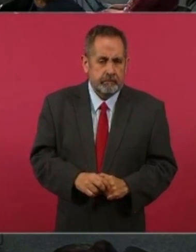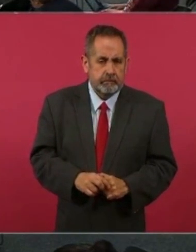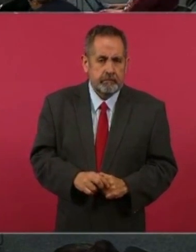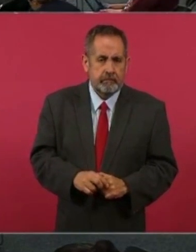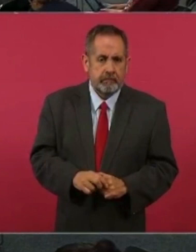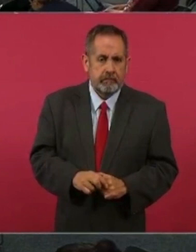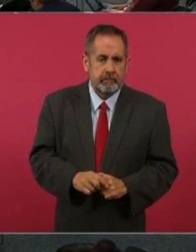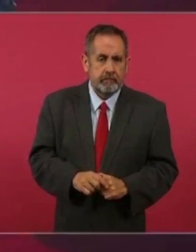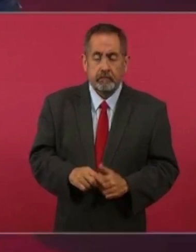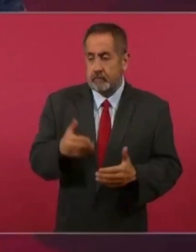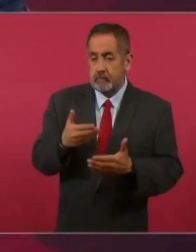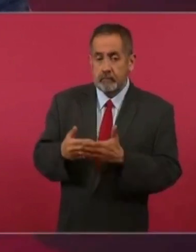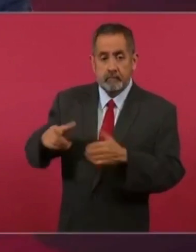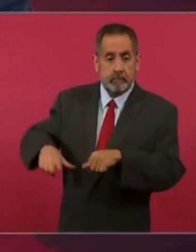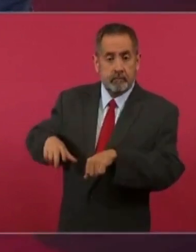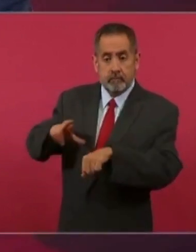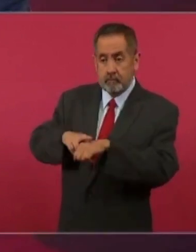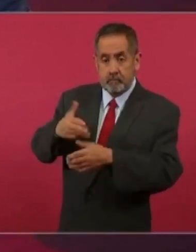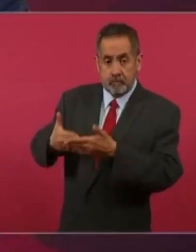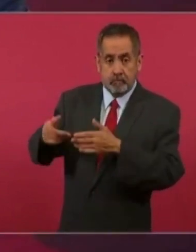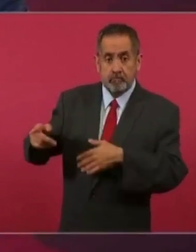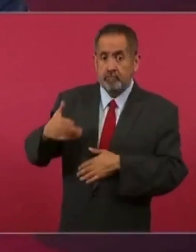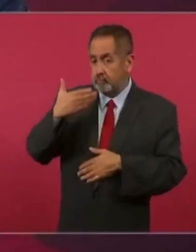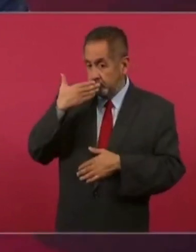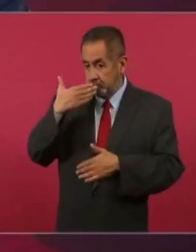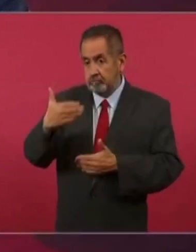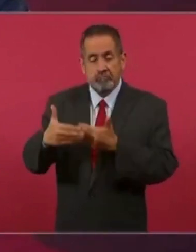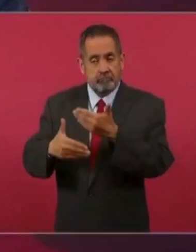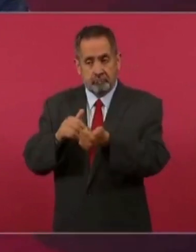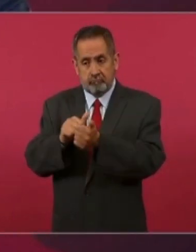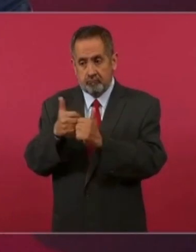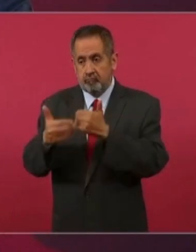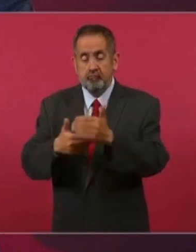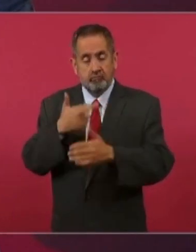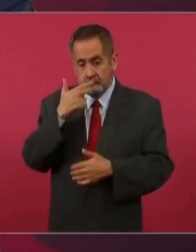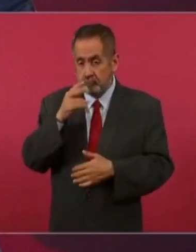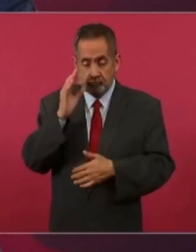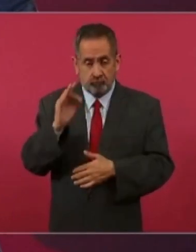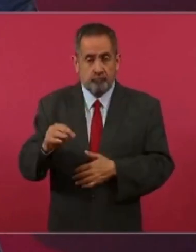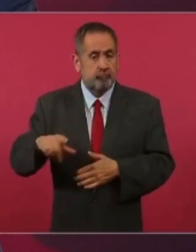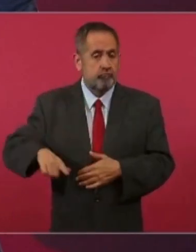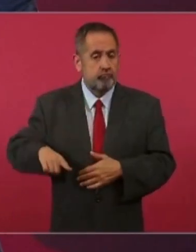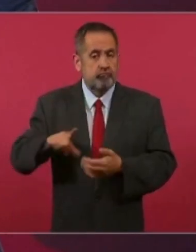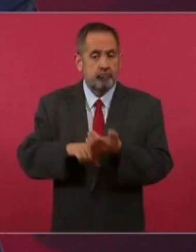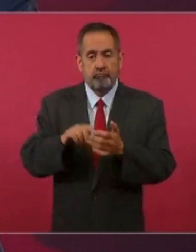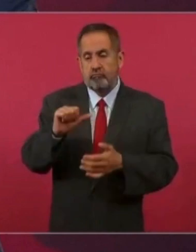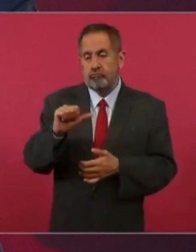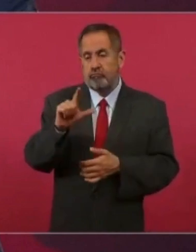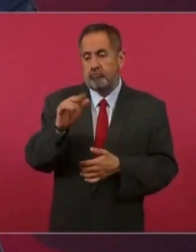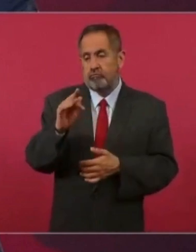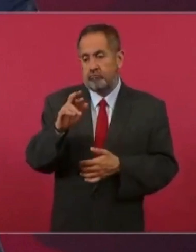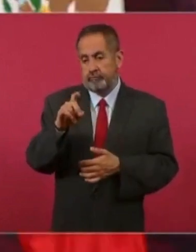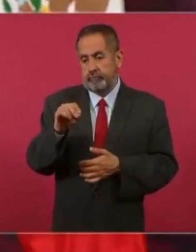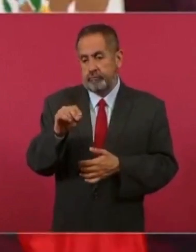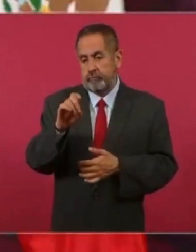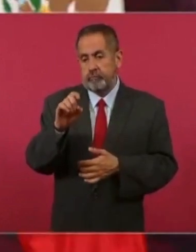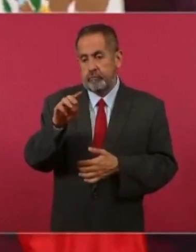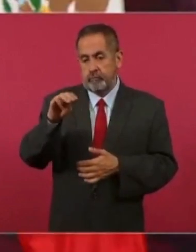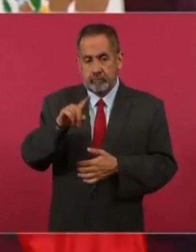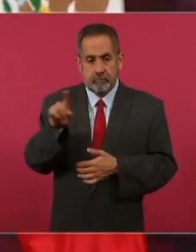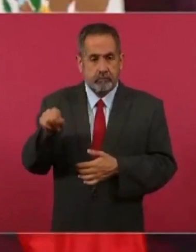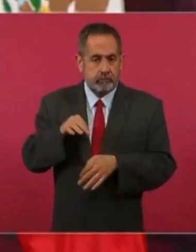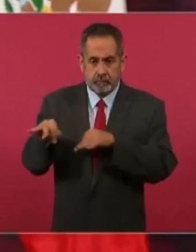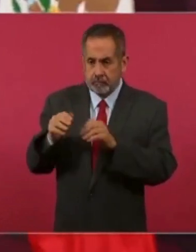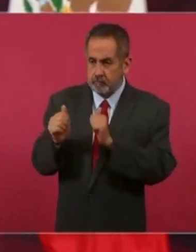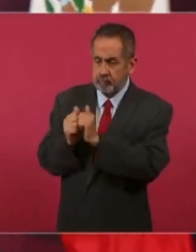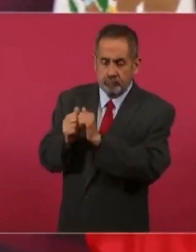Con el actual gobierno se ha avanzado, el gobierno de Alfredo del Mazo. Hemos trabajado,